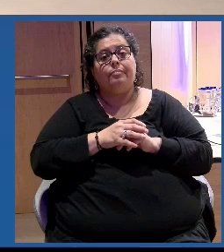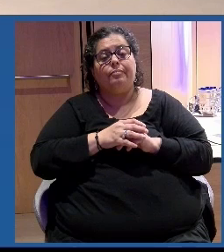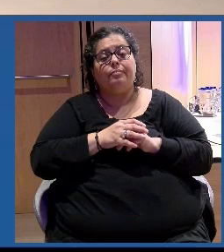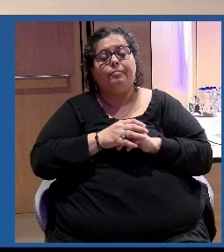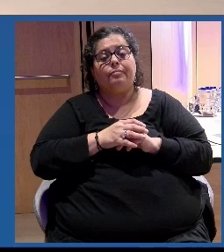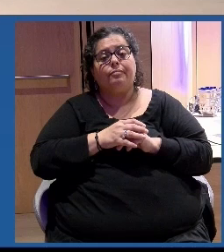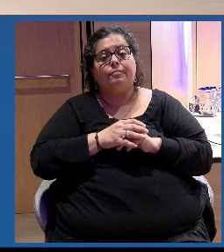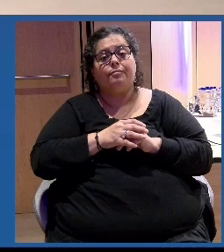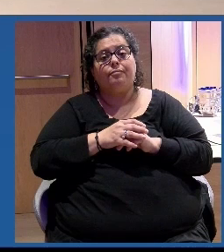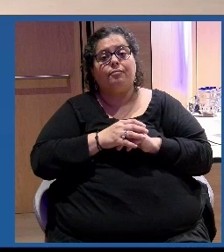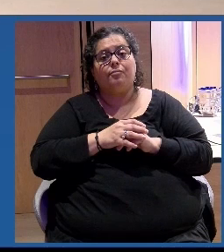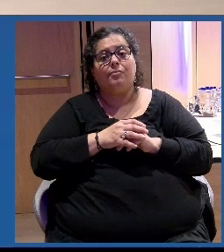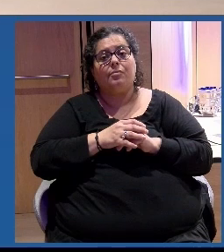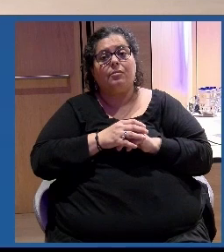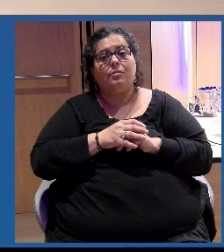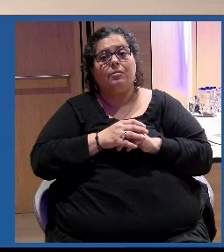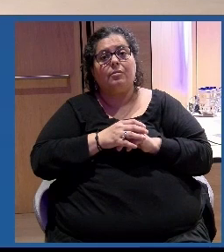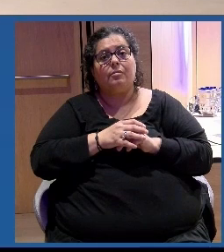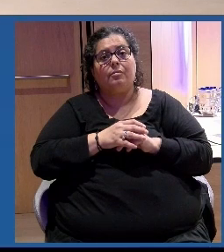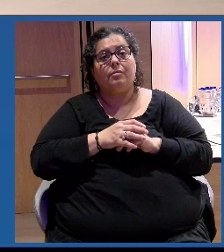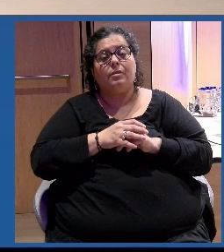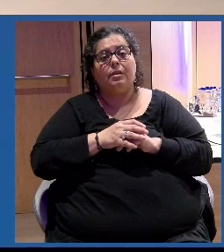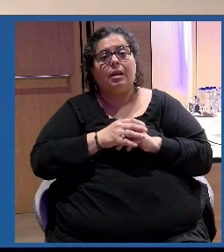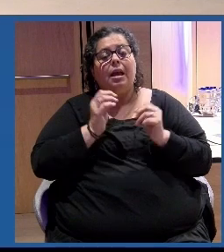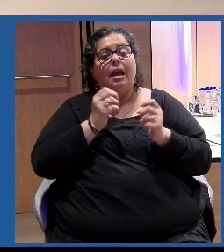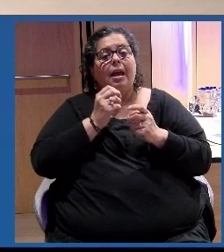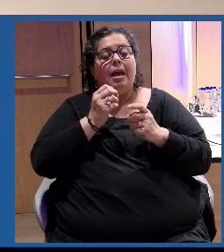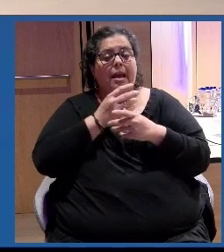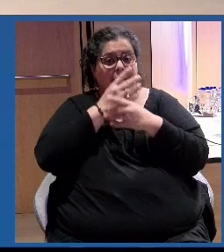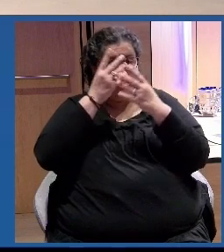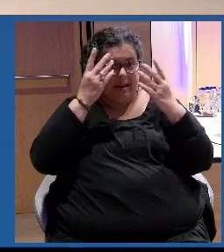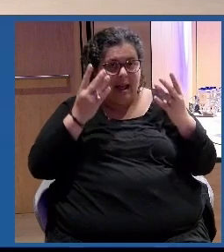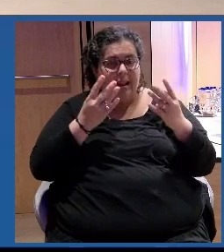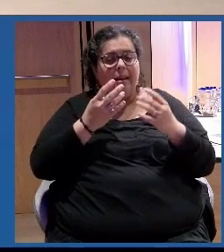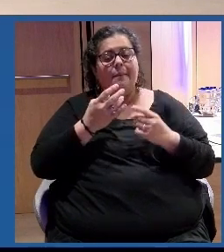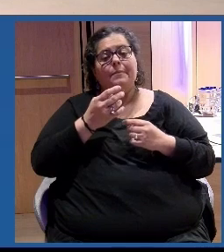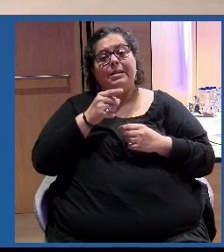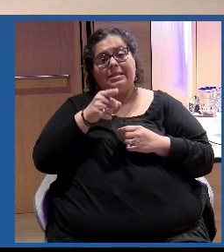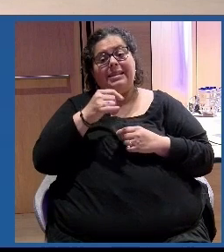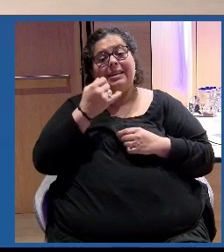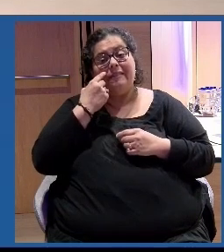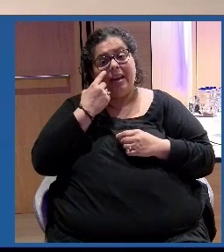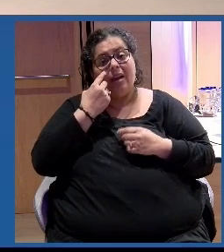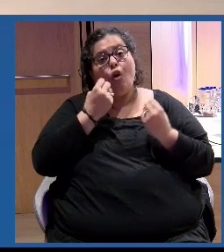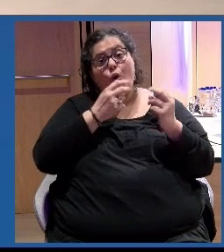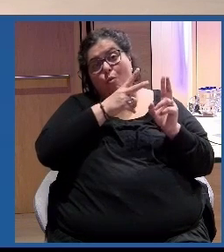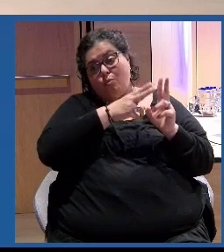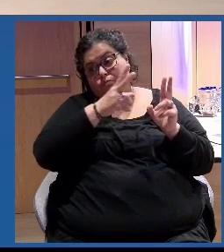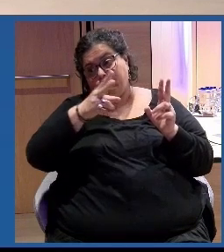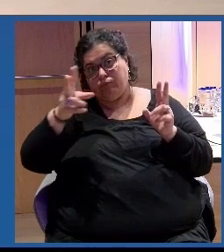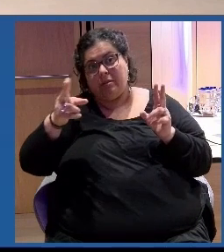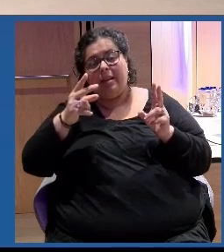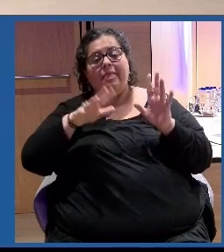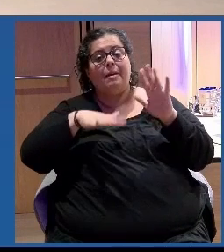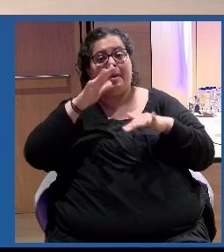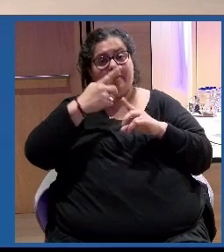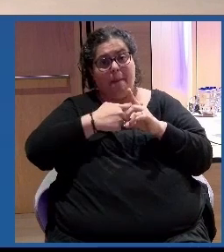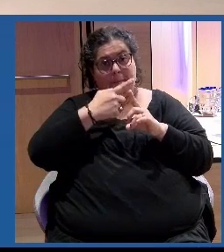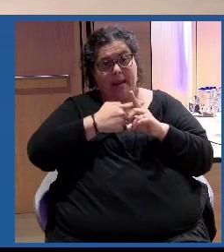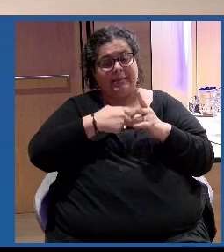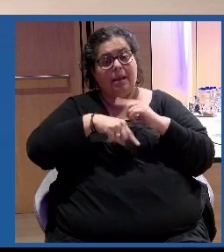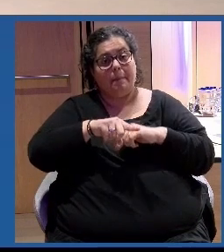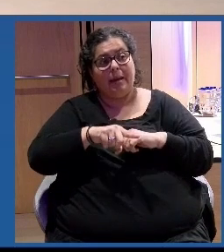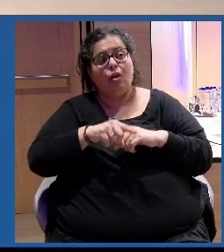general está evidenciada, digamos. Entonces, aquí lo que queremos ver es las variaciones. ¿Qué explica esto que se